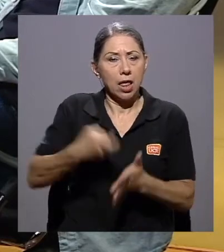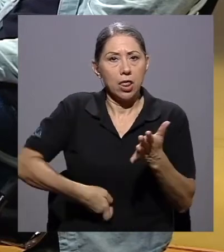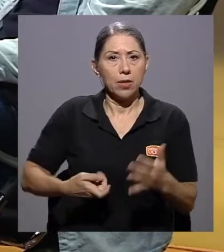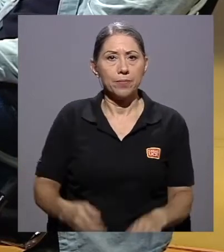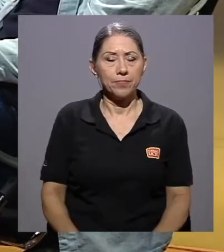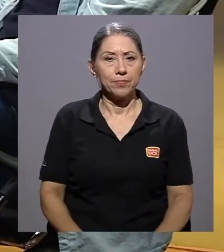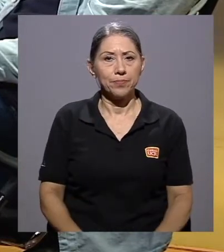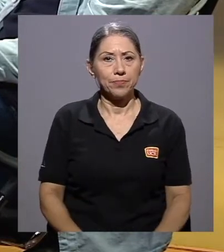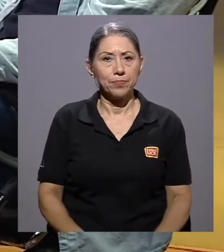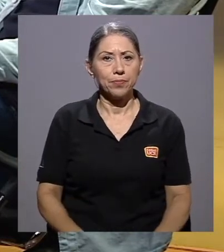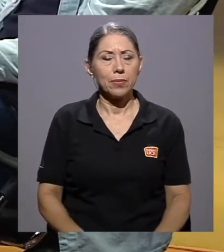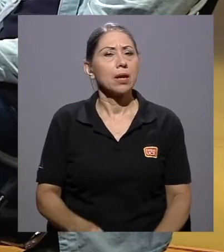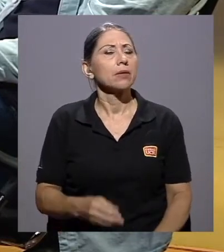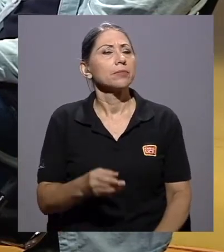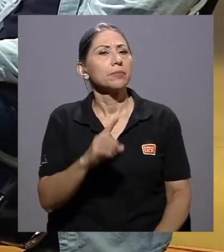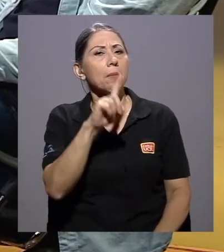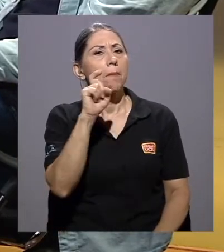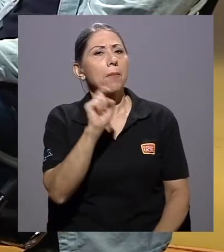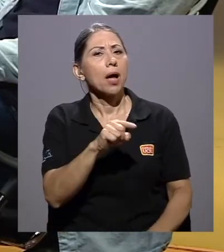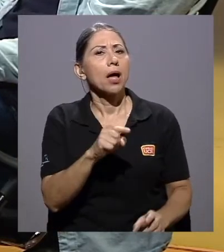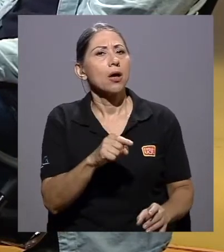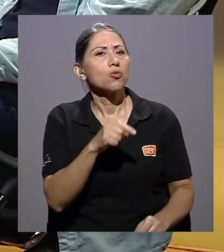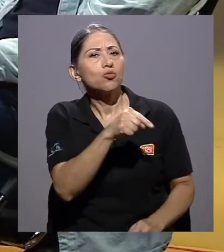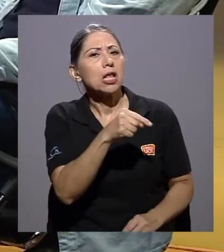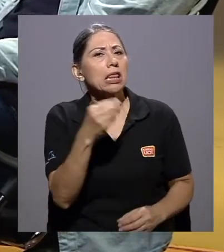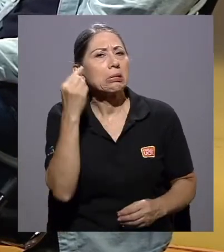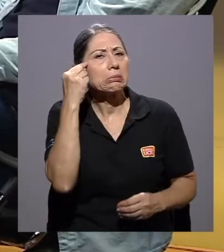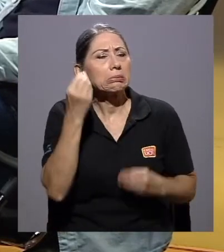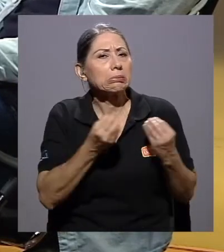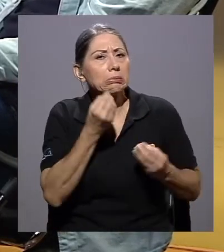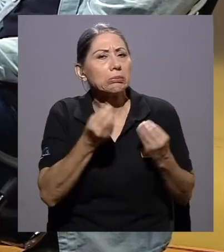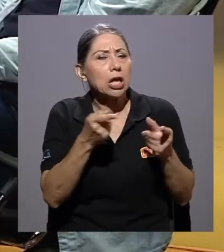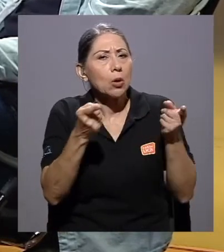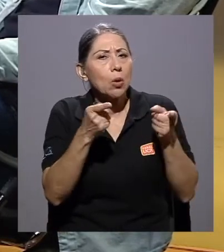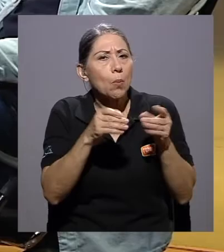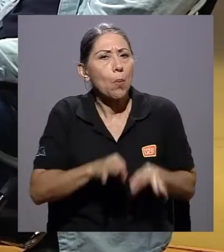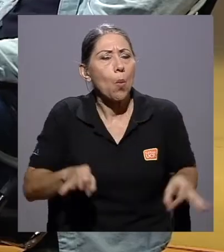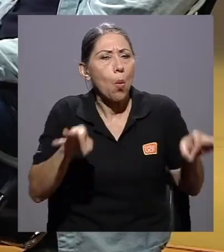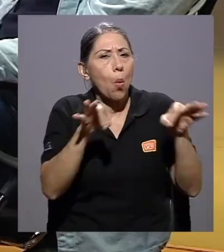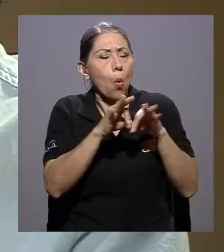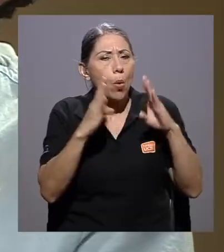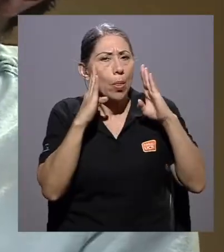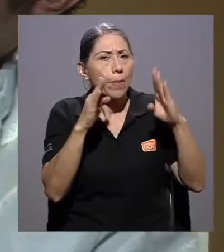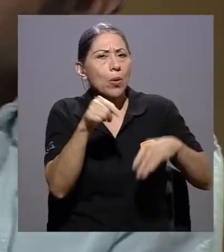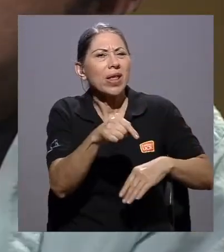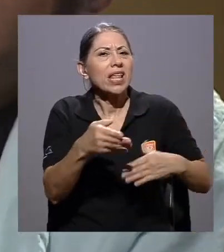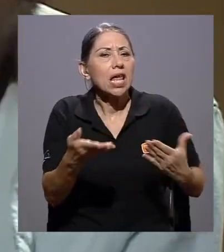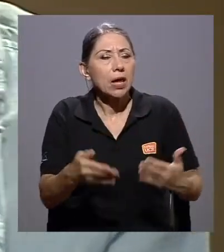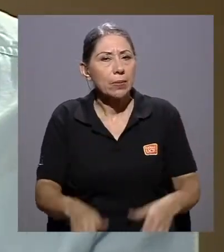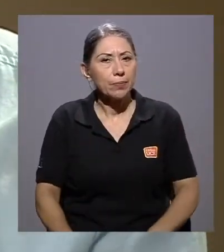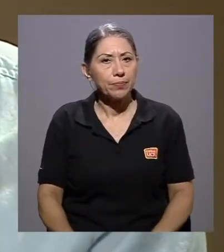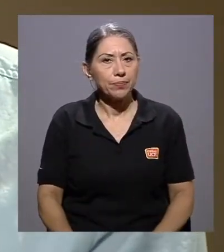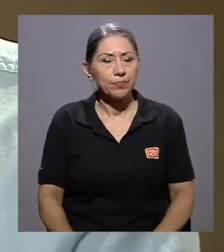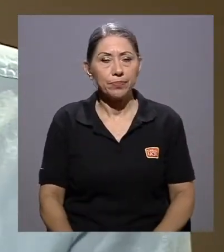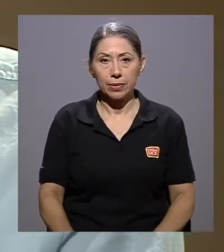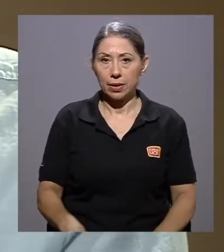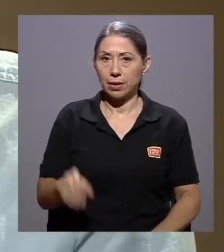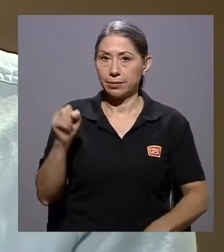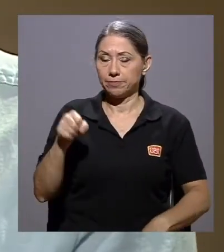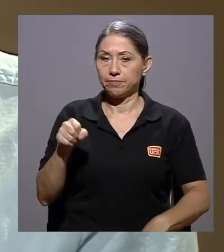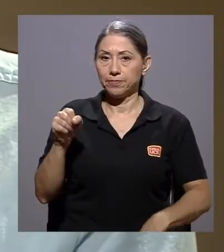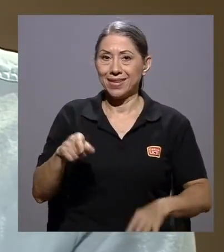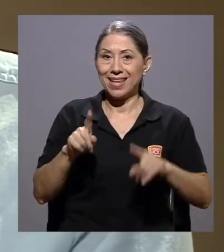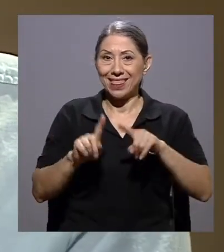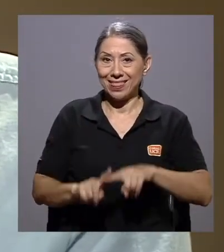cámaras, ¿qué elementos de reflexión encuentras ahí críticos que son importantes de tomar en cuenta? Sí, la diferencia